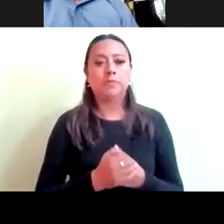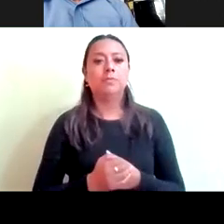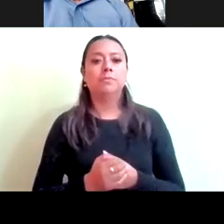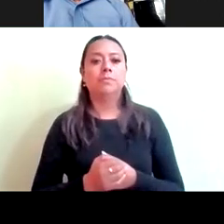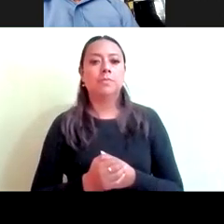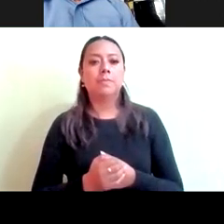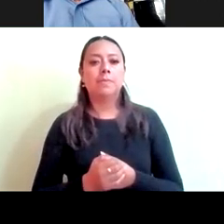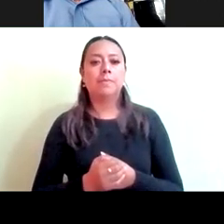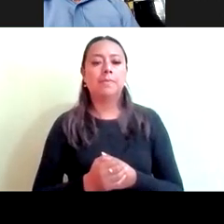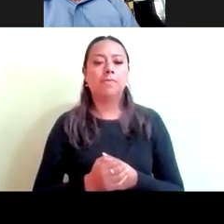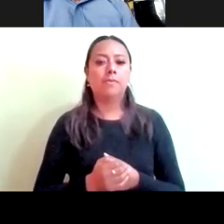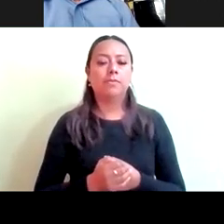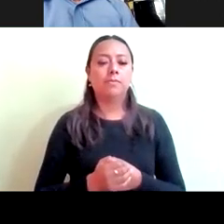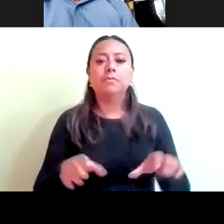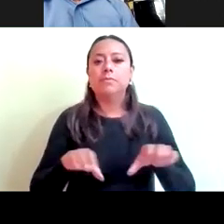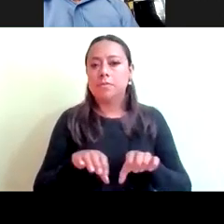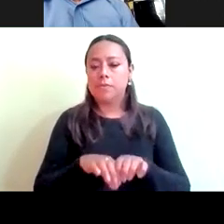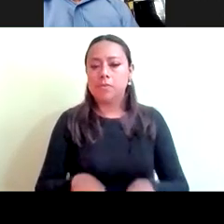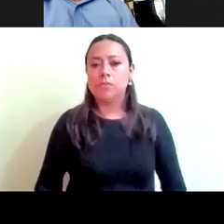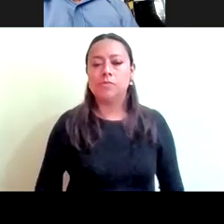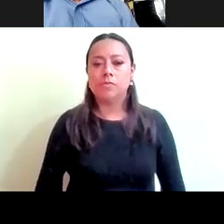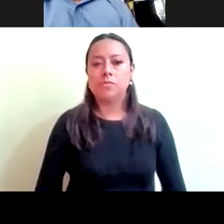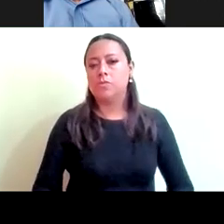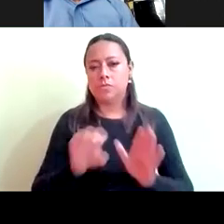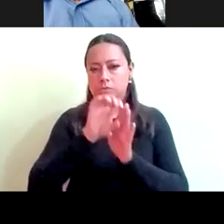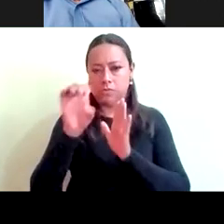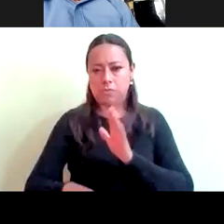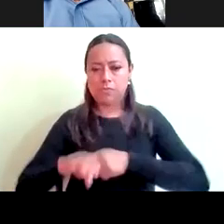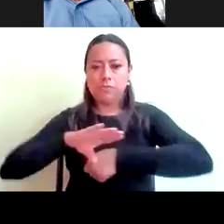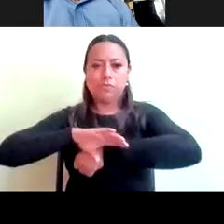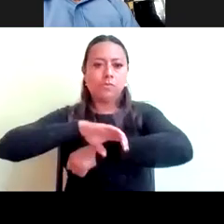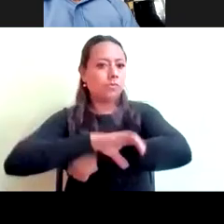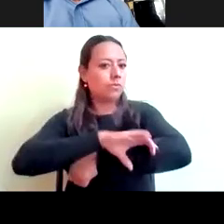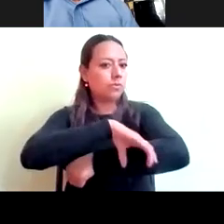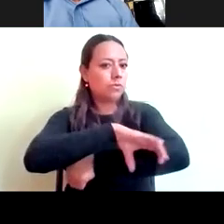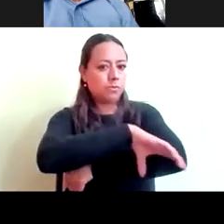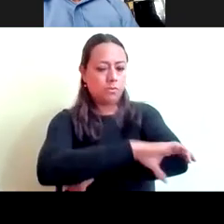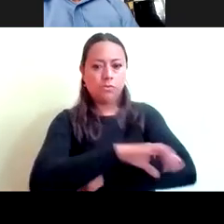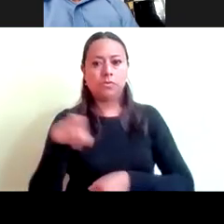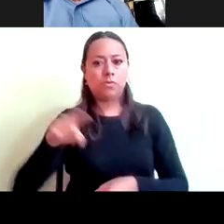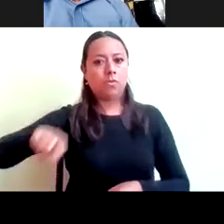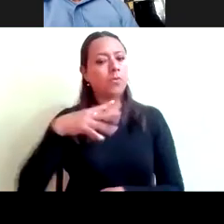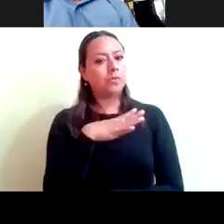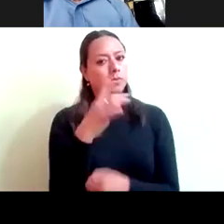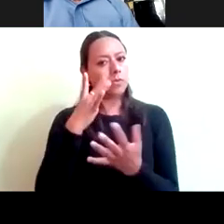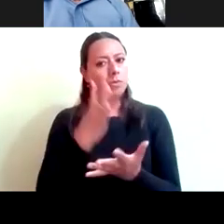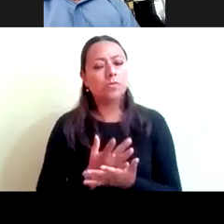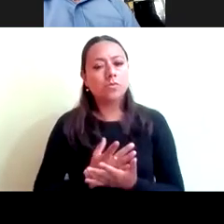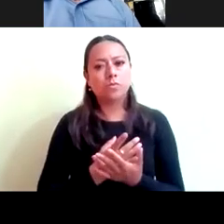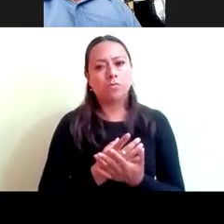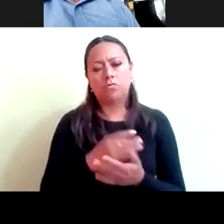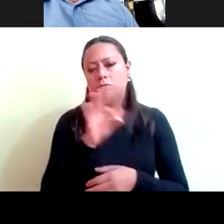Morena como Coajimalpa tienen solo un porcentaje